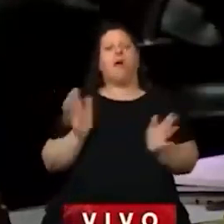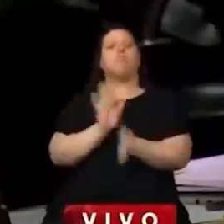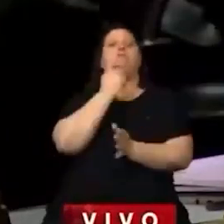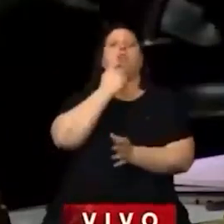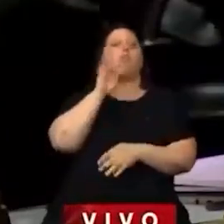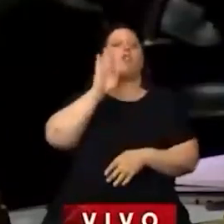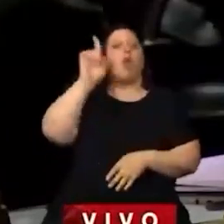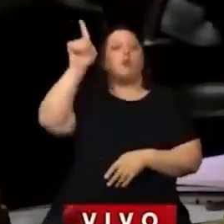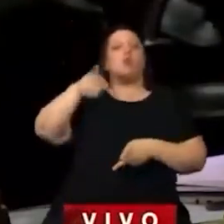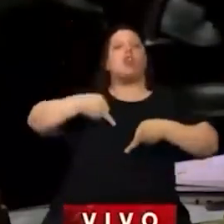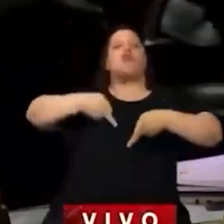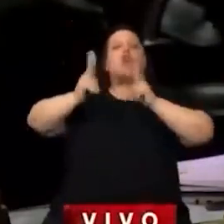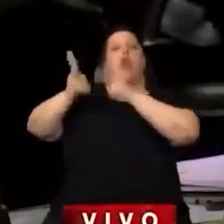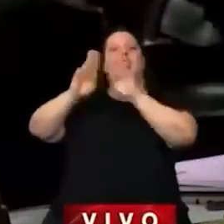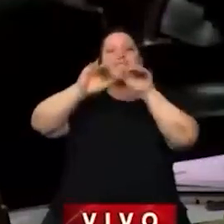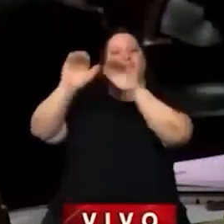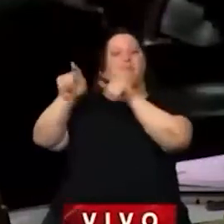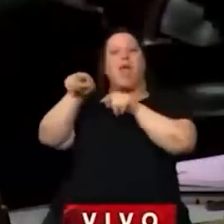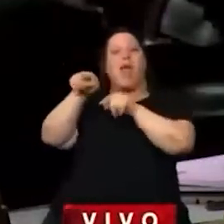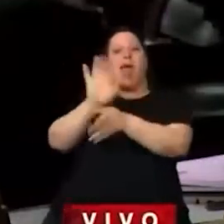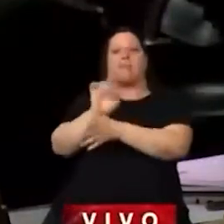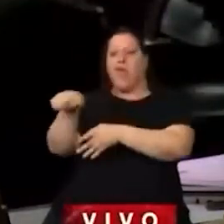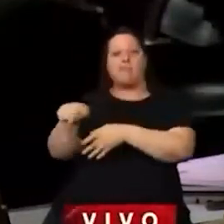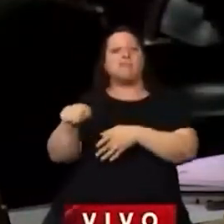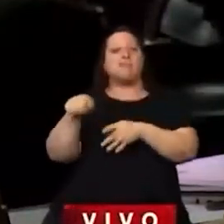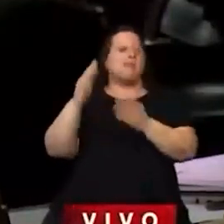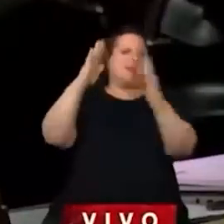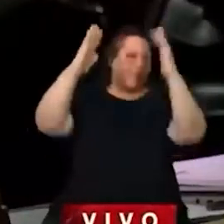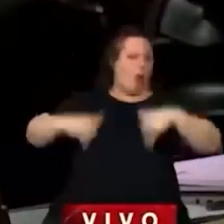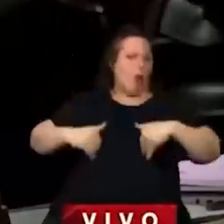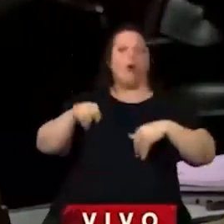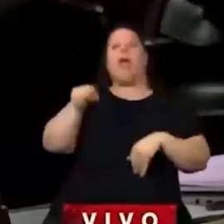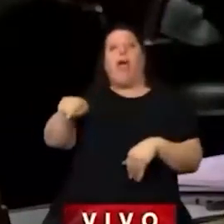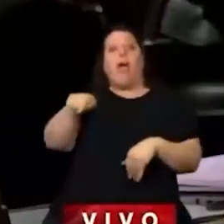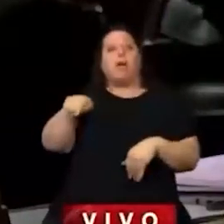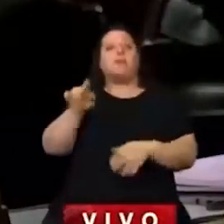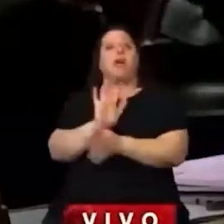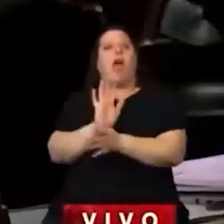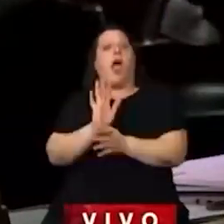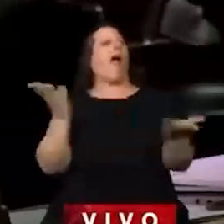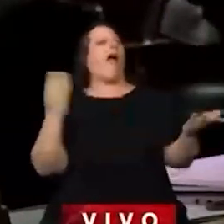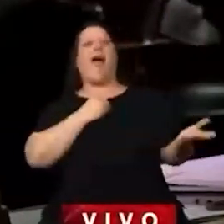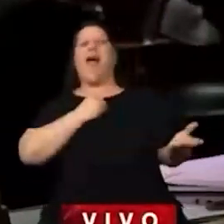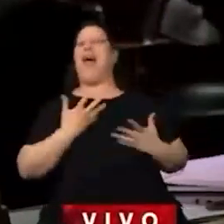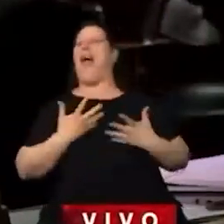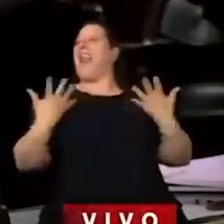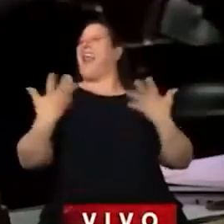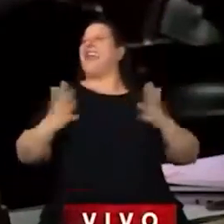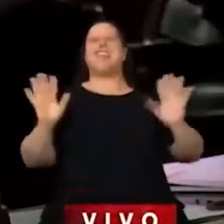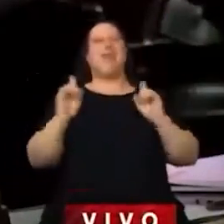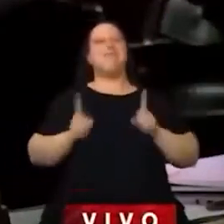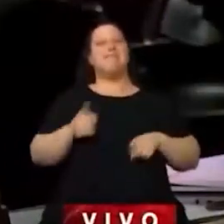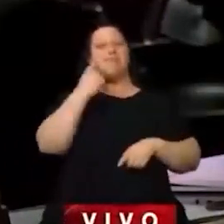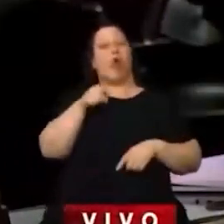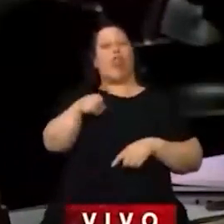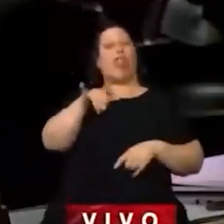fueron derribadas, reivindicó el acto terrorista diciendo que sintió una gran alegría el día del